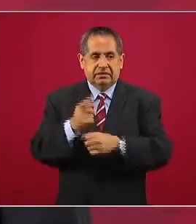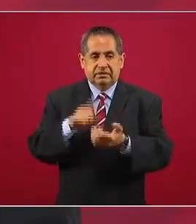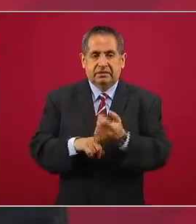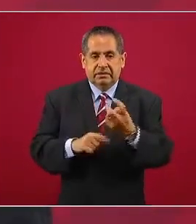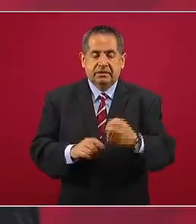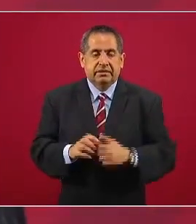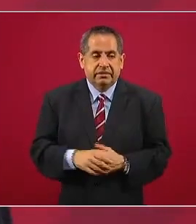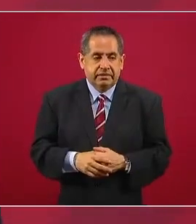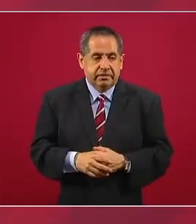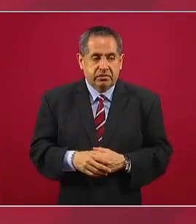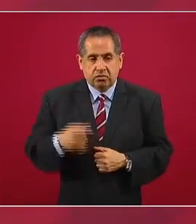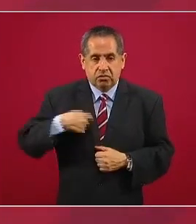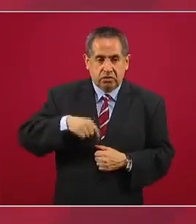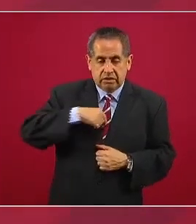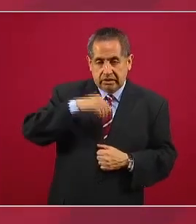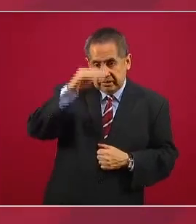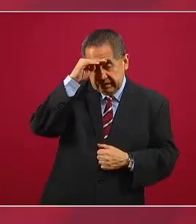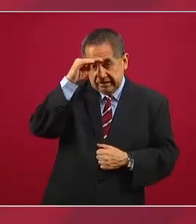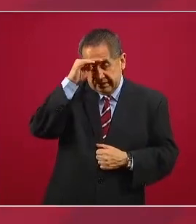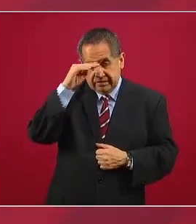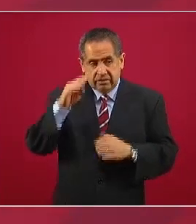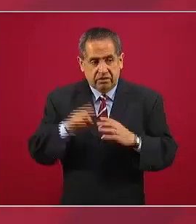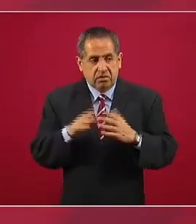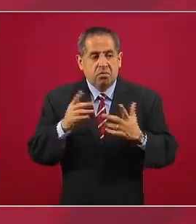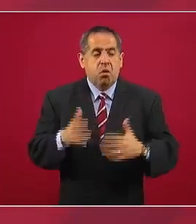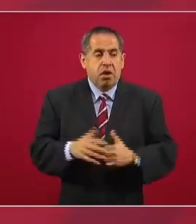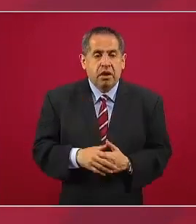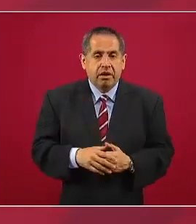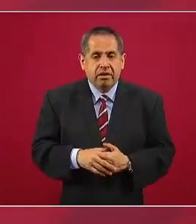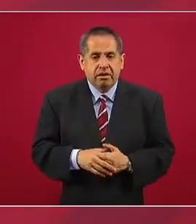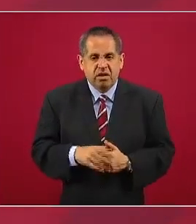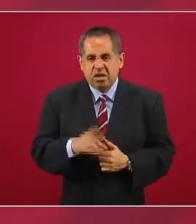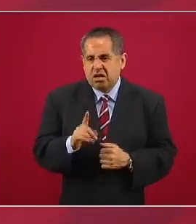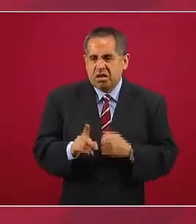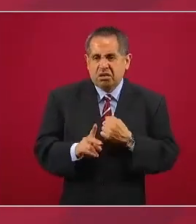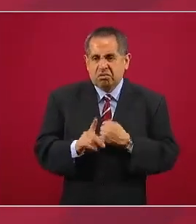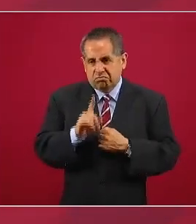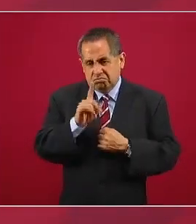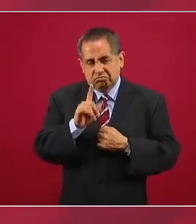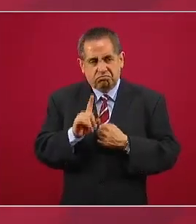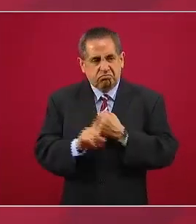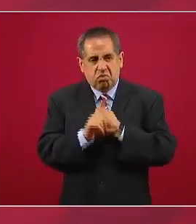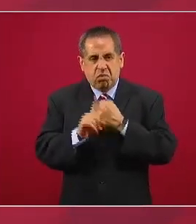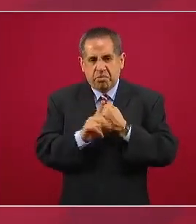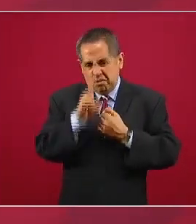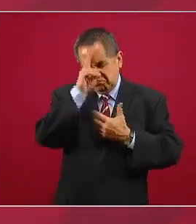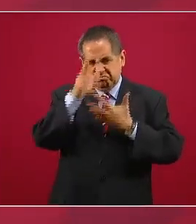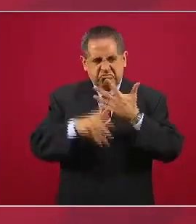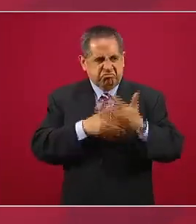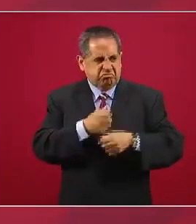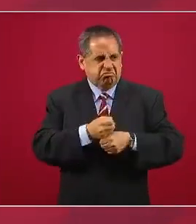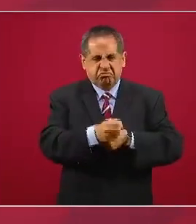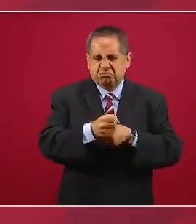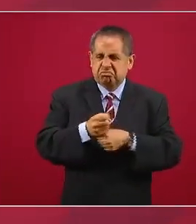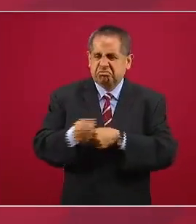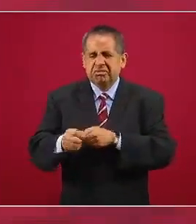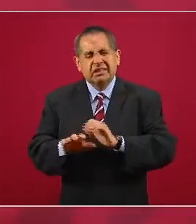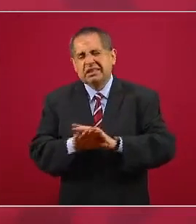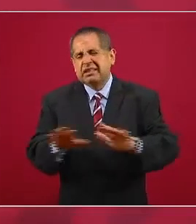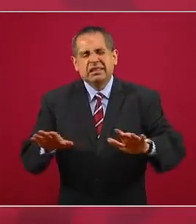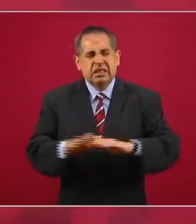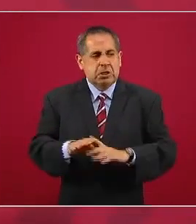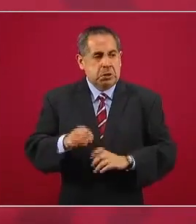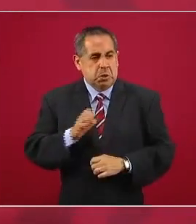Entonces, busquemos que no haya violencia, que no haya odios,